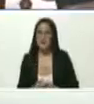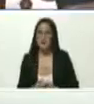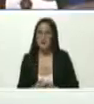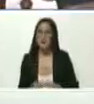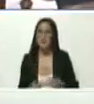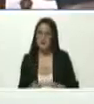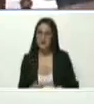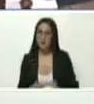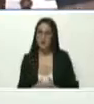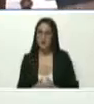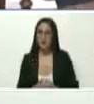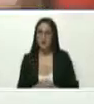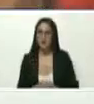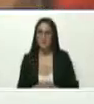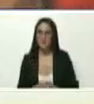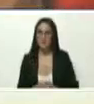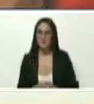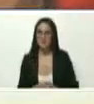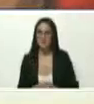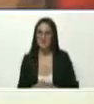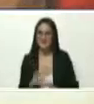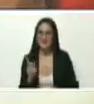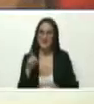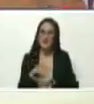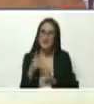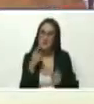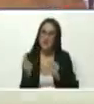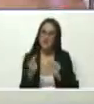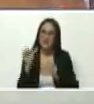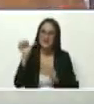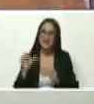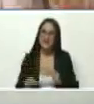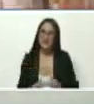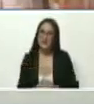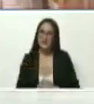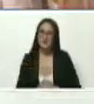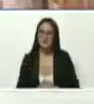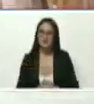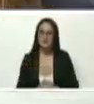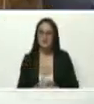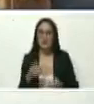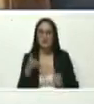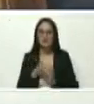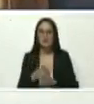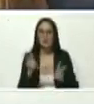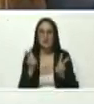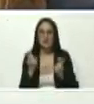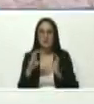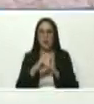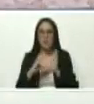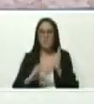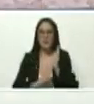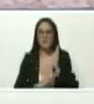poderosa. Y allá estuvimos conversando sobre el destino de la OPEP,